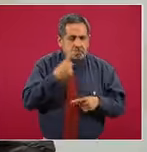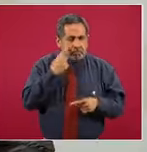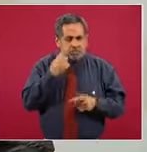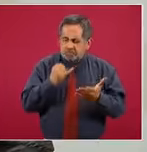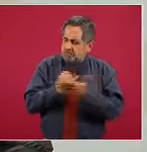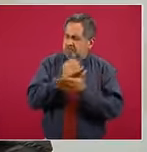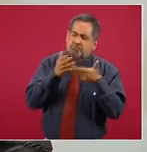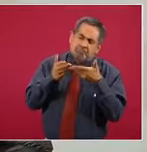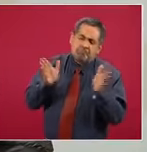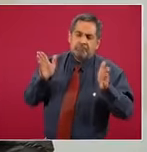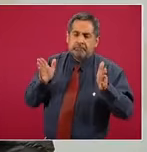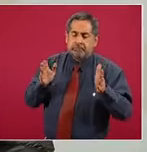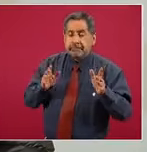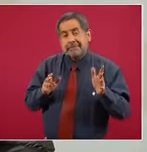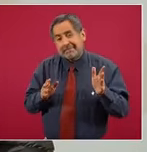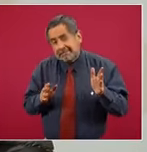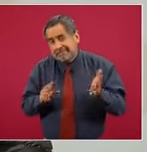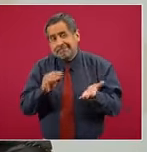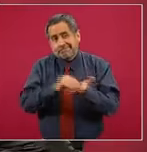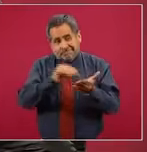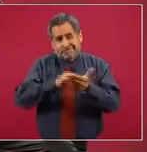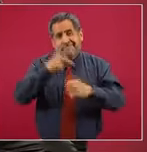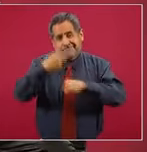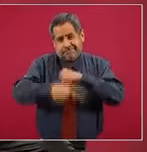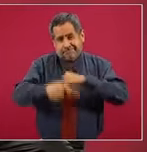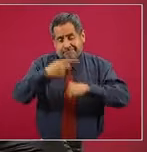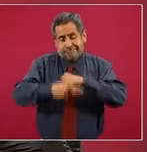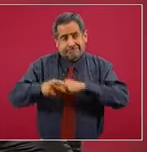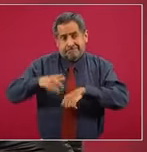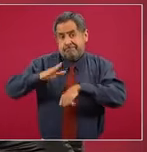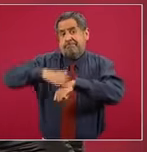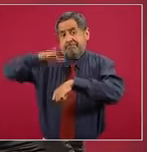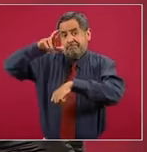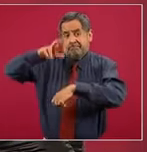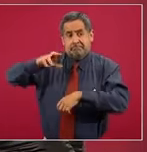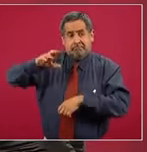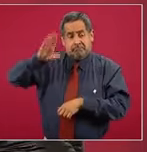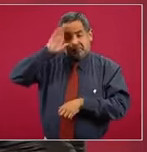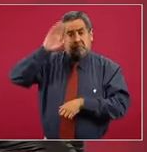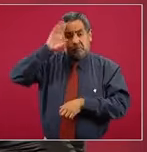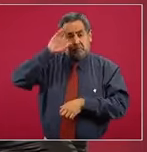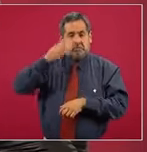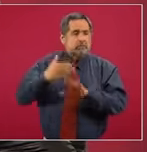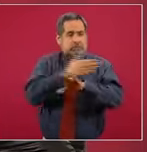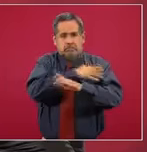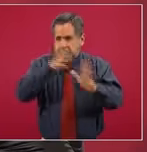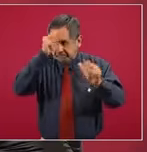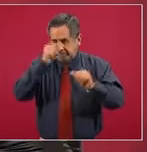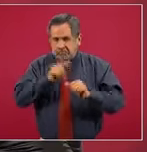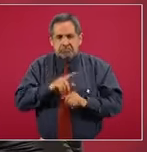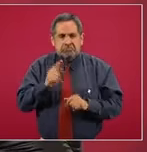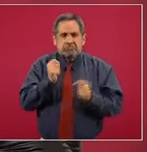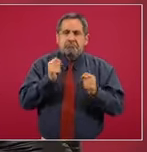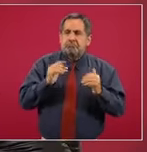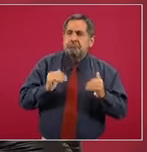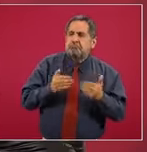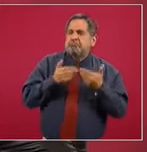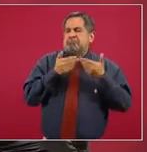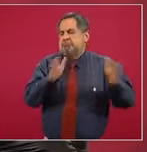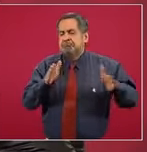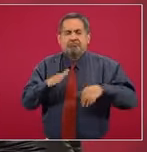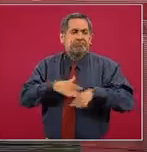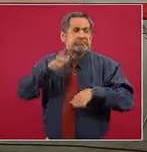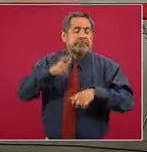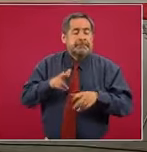abrir cuando el riesgo epidémico era mayor al acordado para la apertura